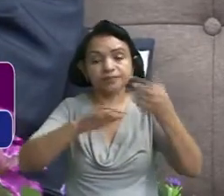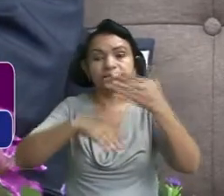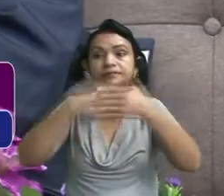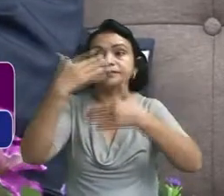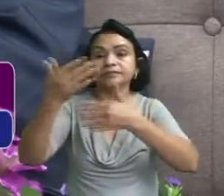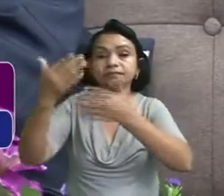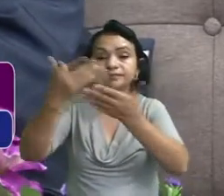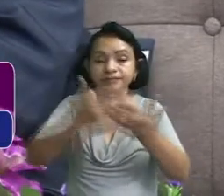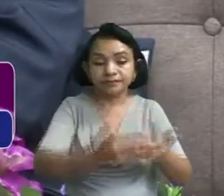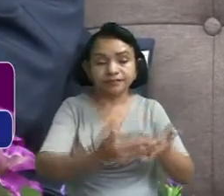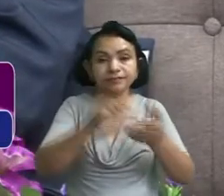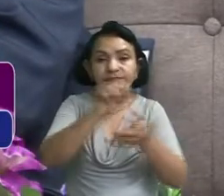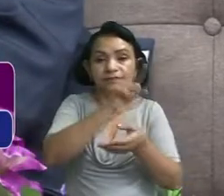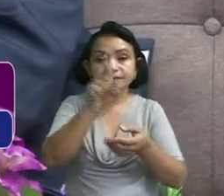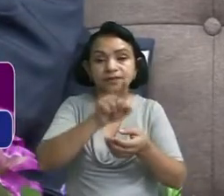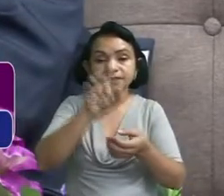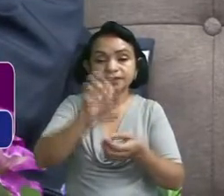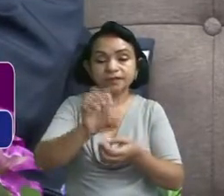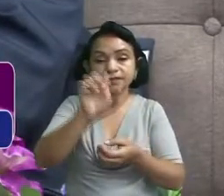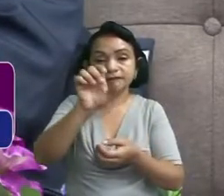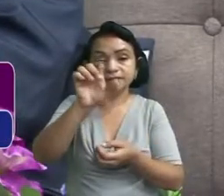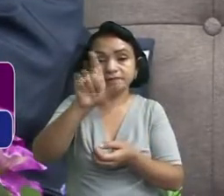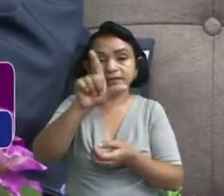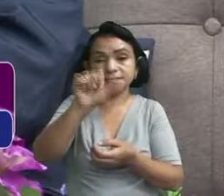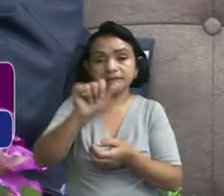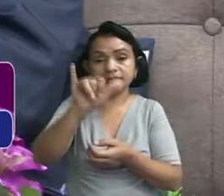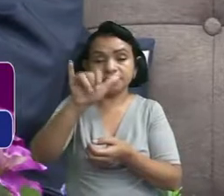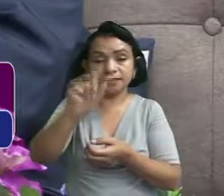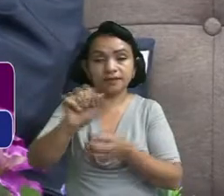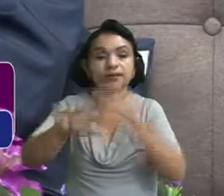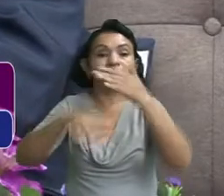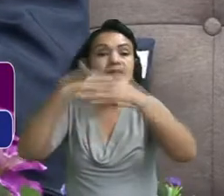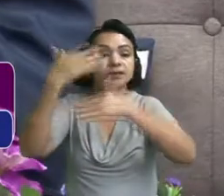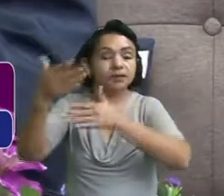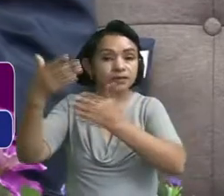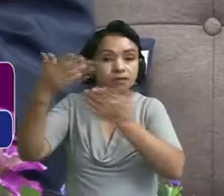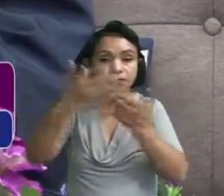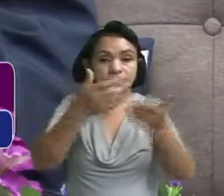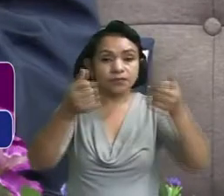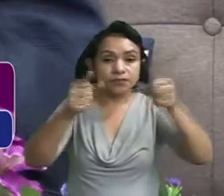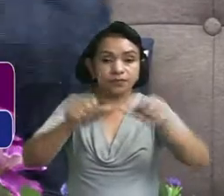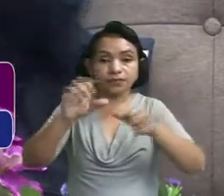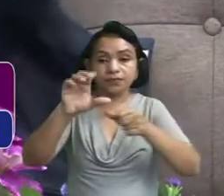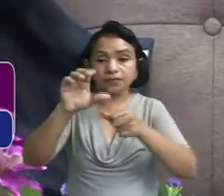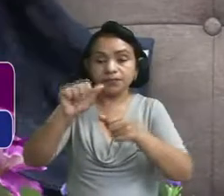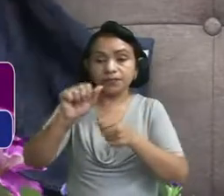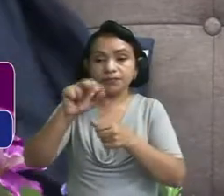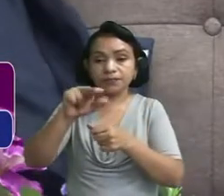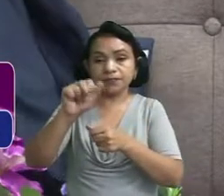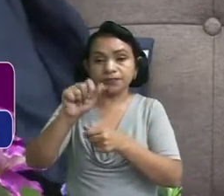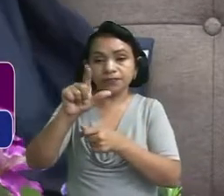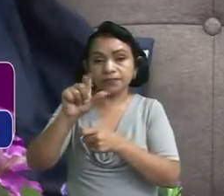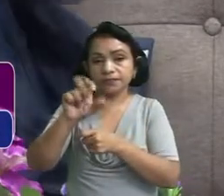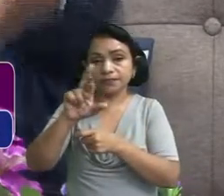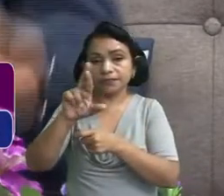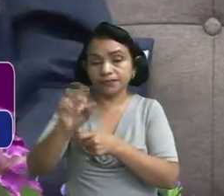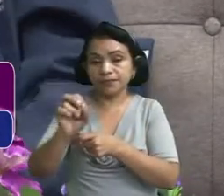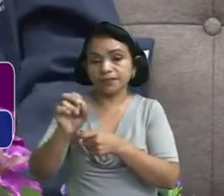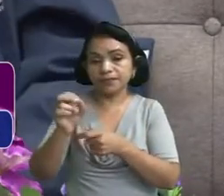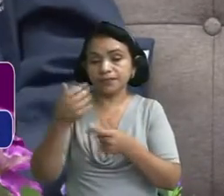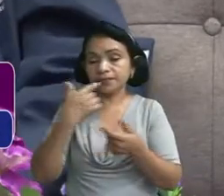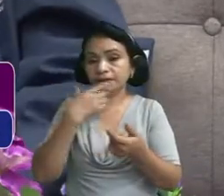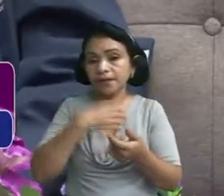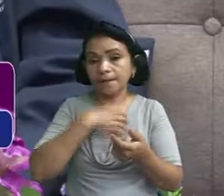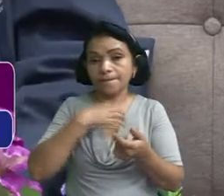con el derrocamiento de Zelaya, ¿verdad? Después con la imposición hasta de un tratado canalero que prácticamente entregaba la